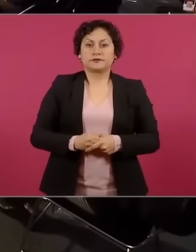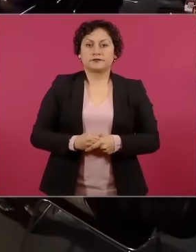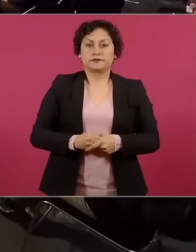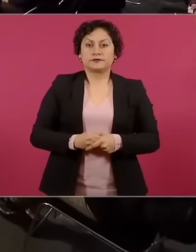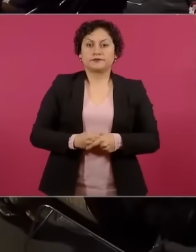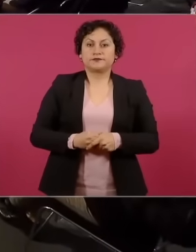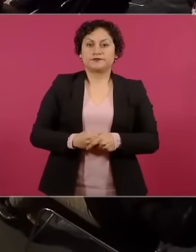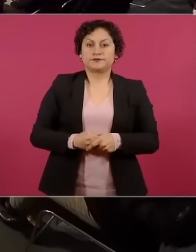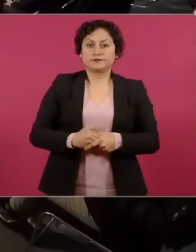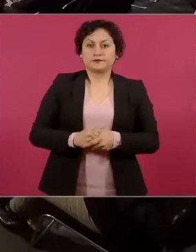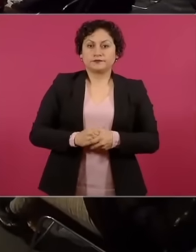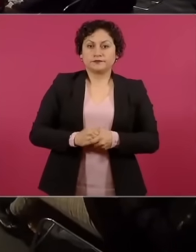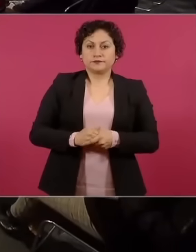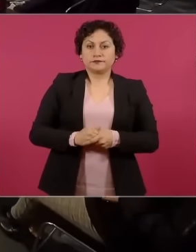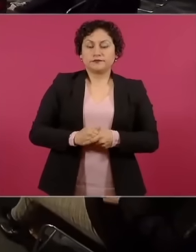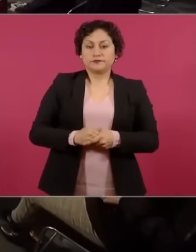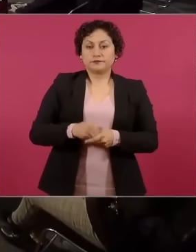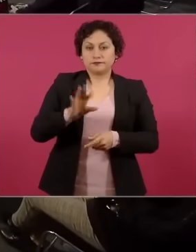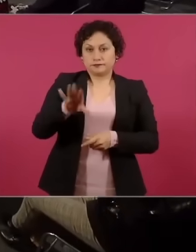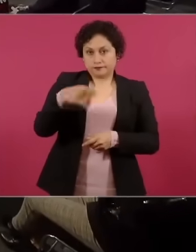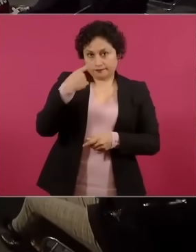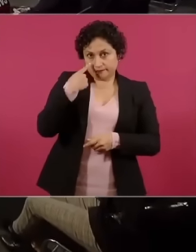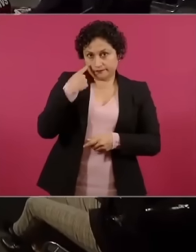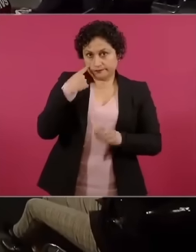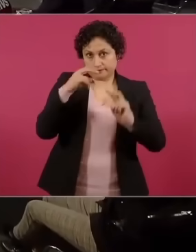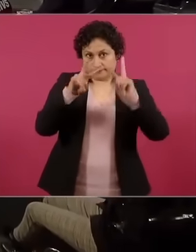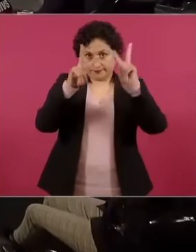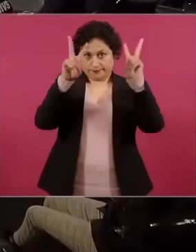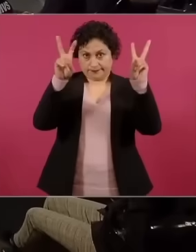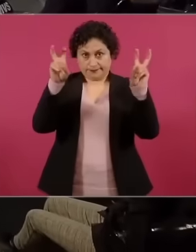Mira, delitos del fuero federal,